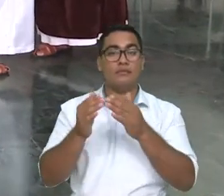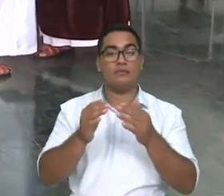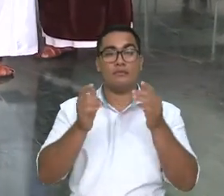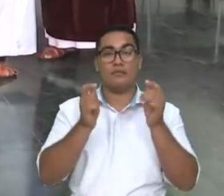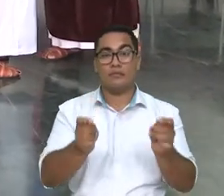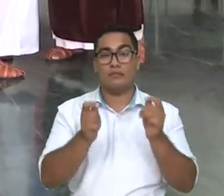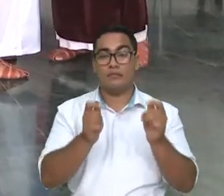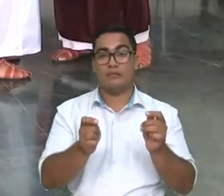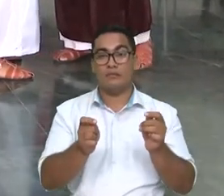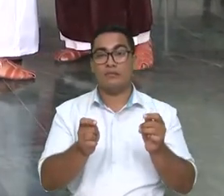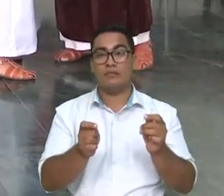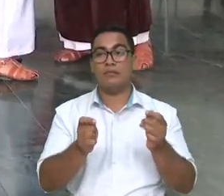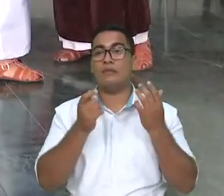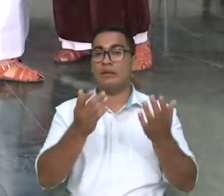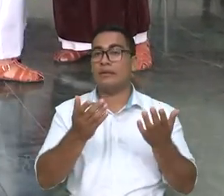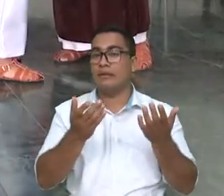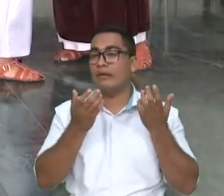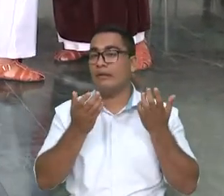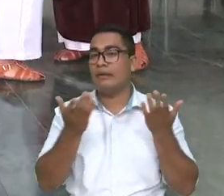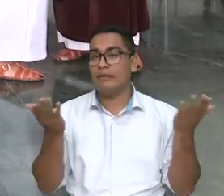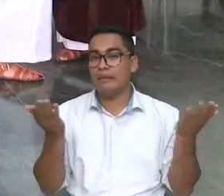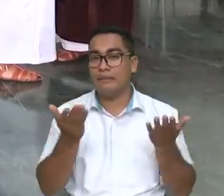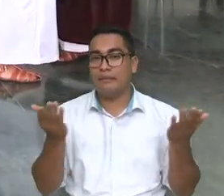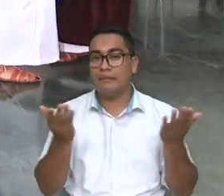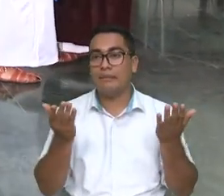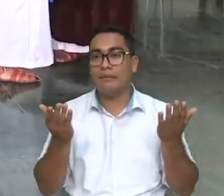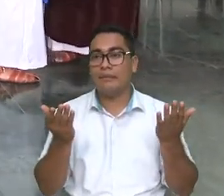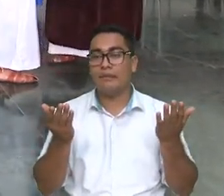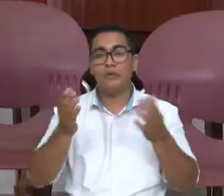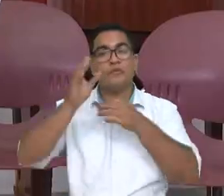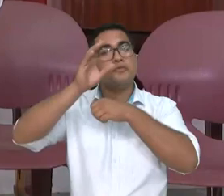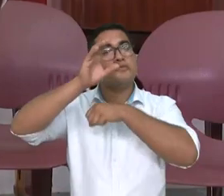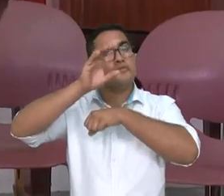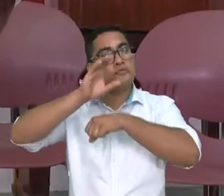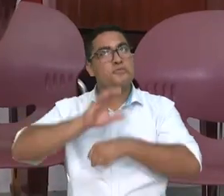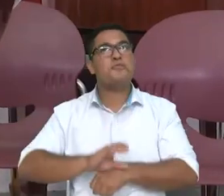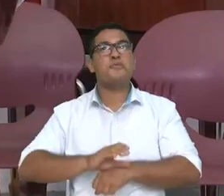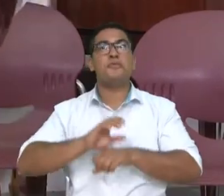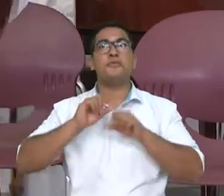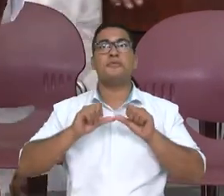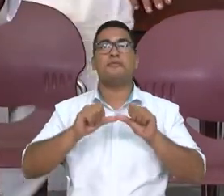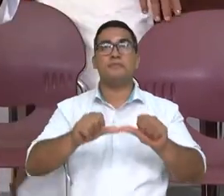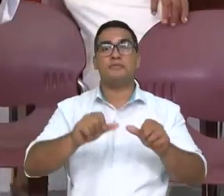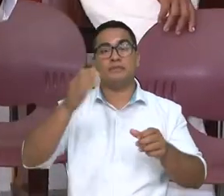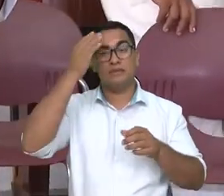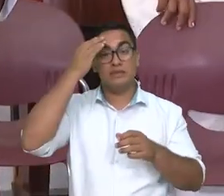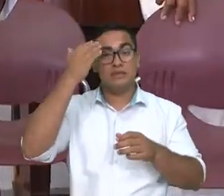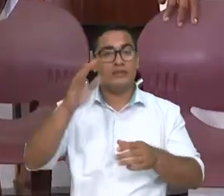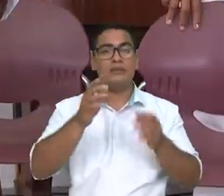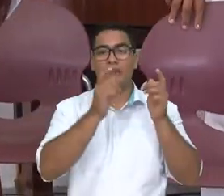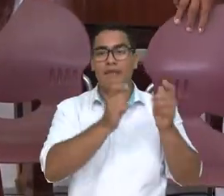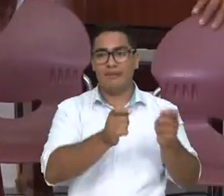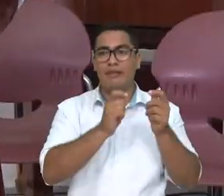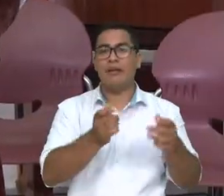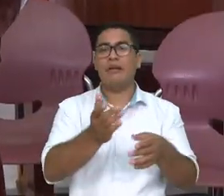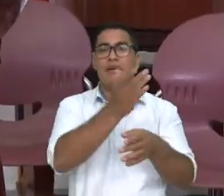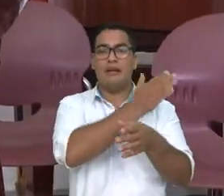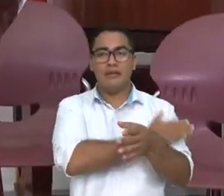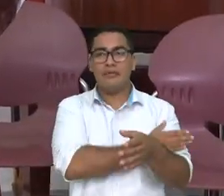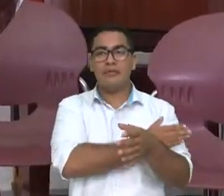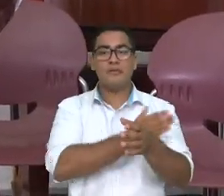porque queremos estimular la continuación de la tradición. Sabemos que hay judeas en Granada que han estado